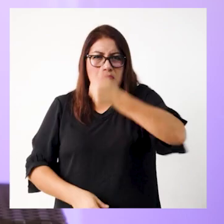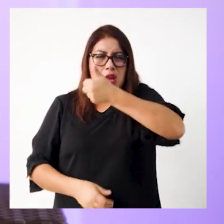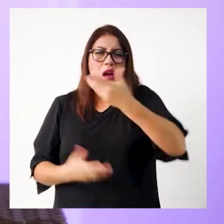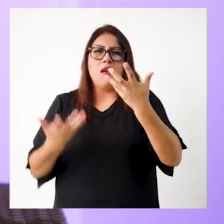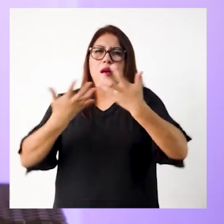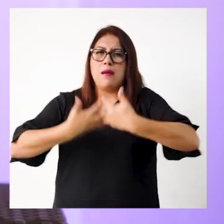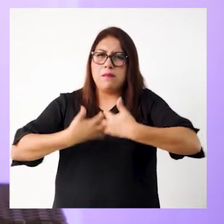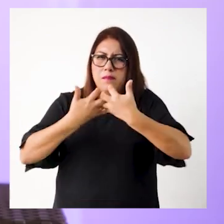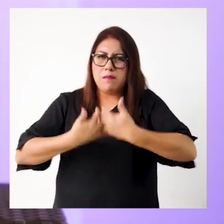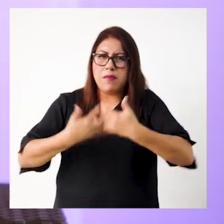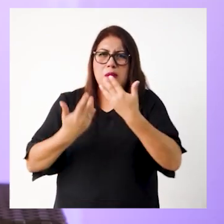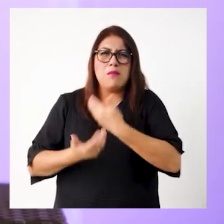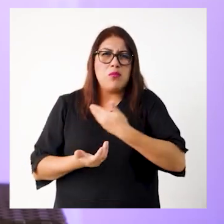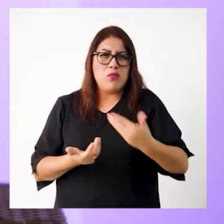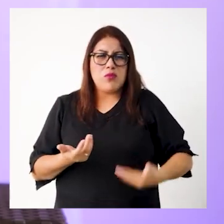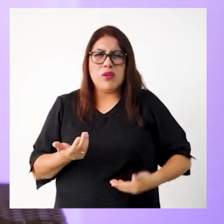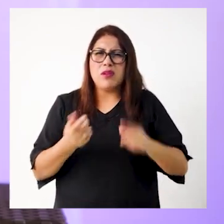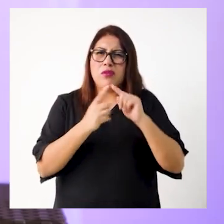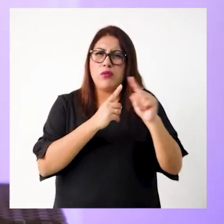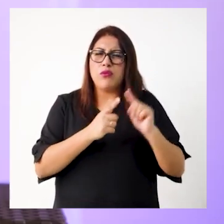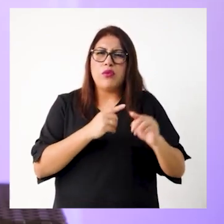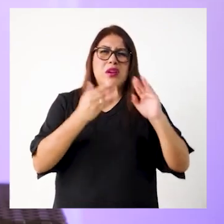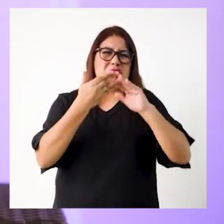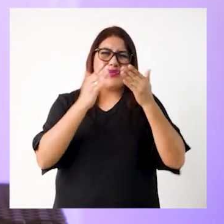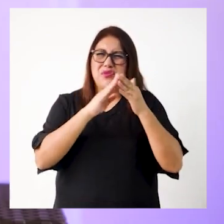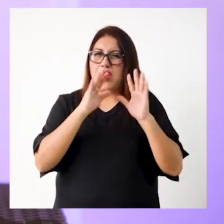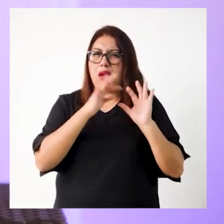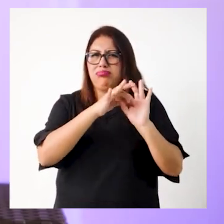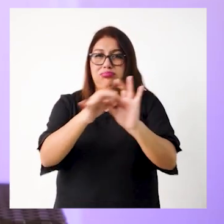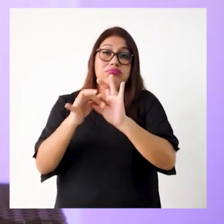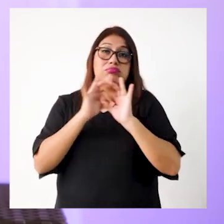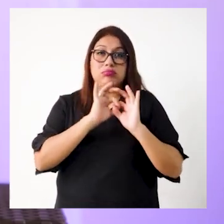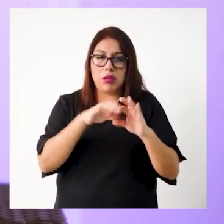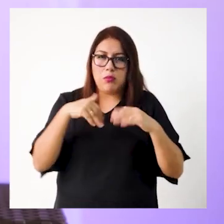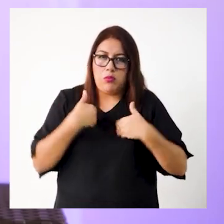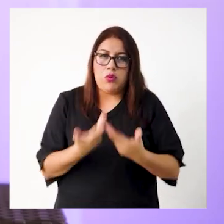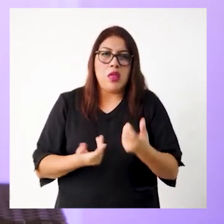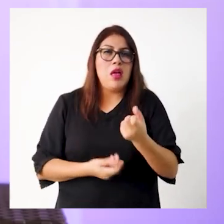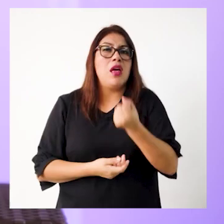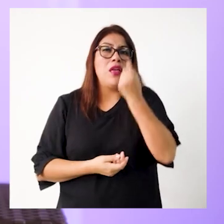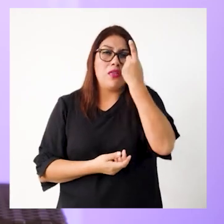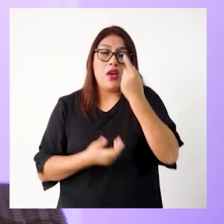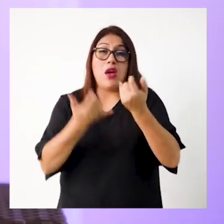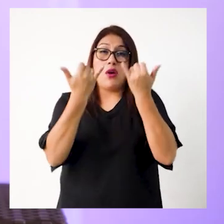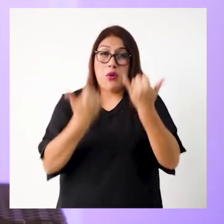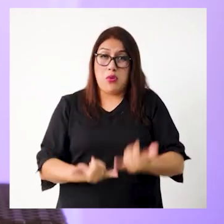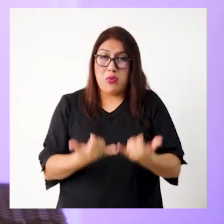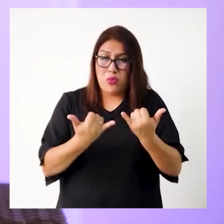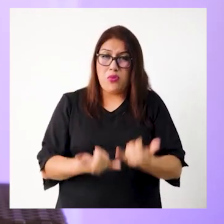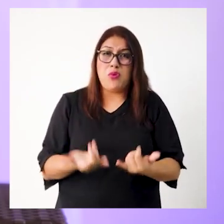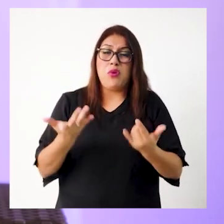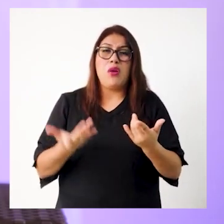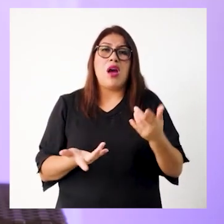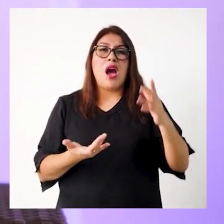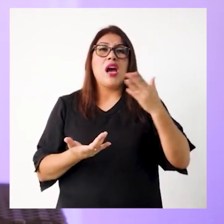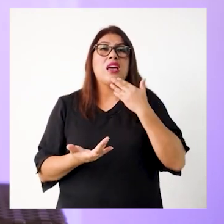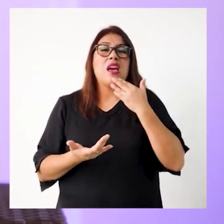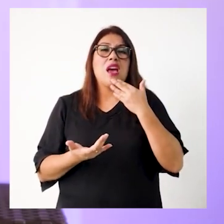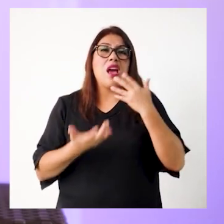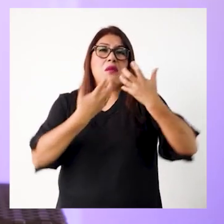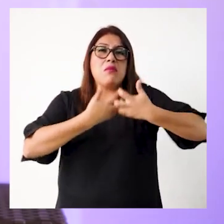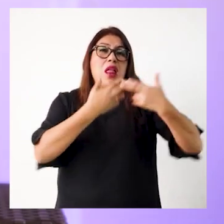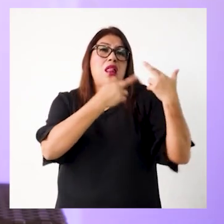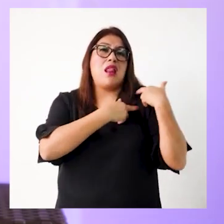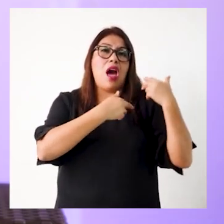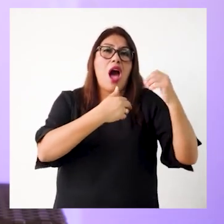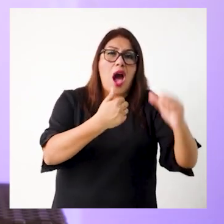que las empresas, para que toda la sociedad en su conjunto entienda que el tema que hoy asiste a la persona